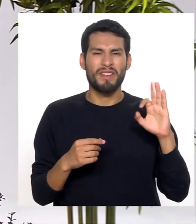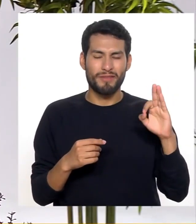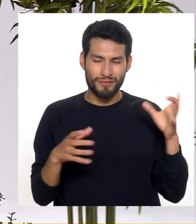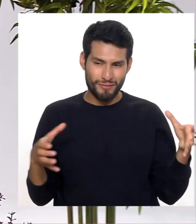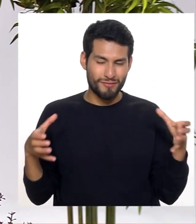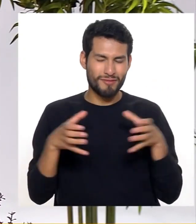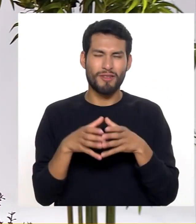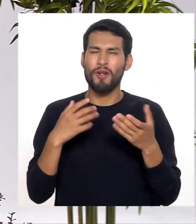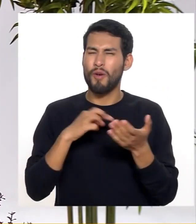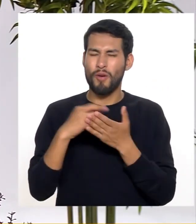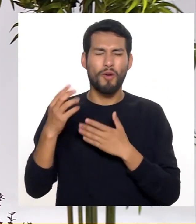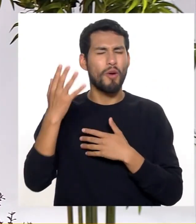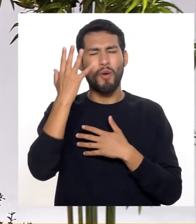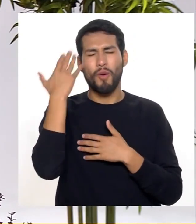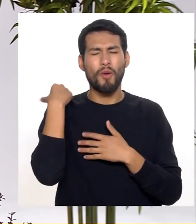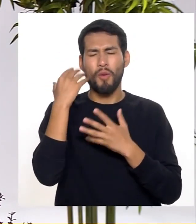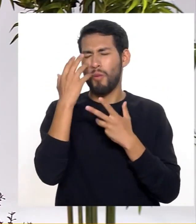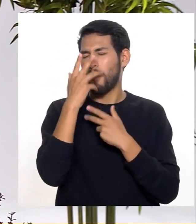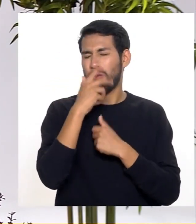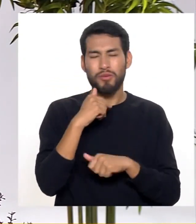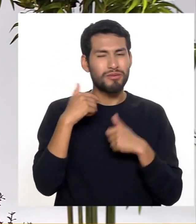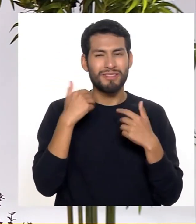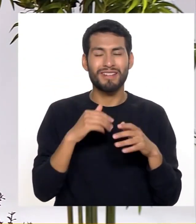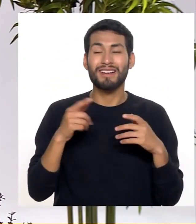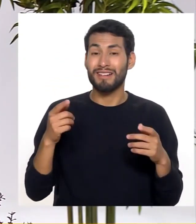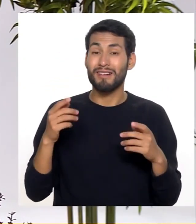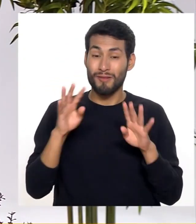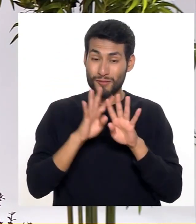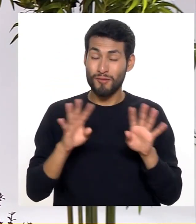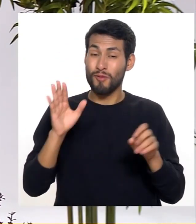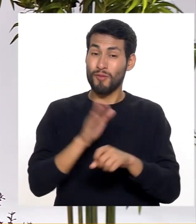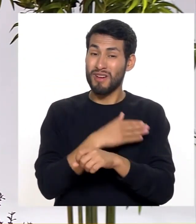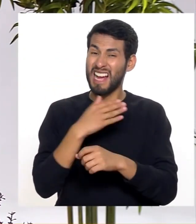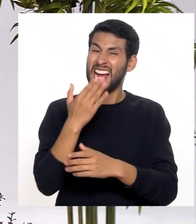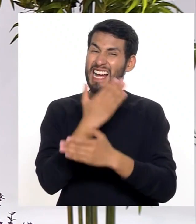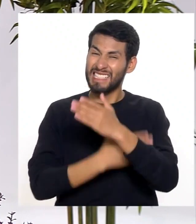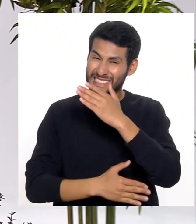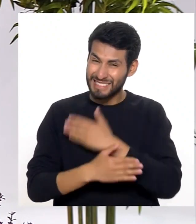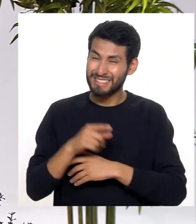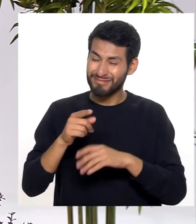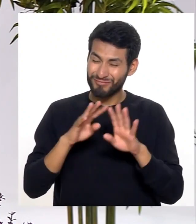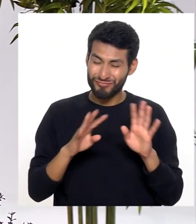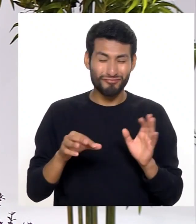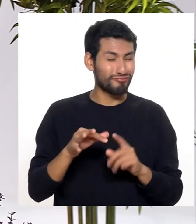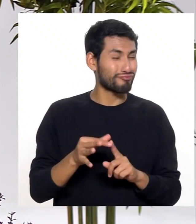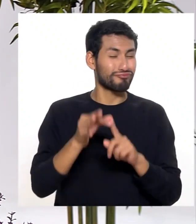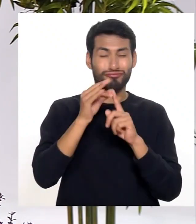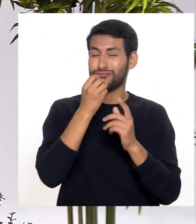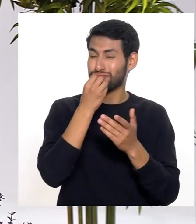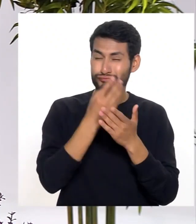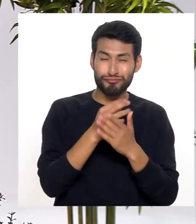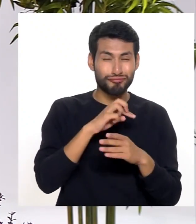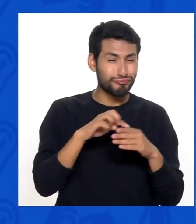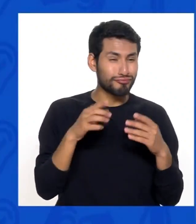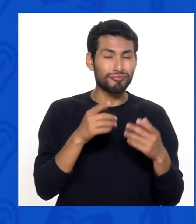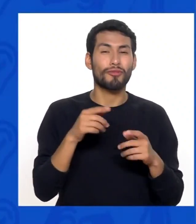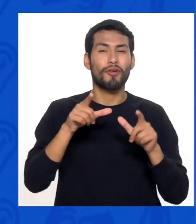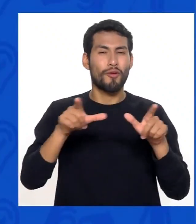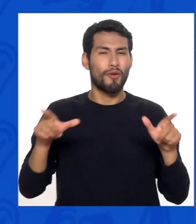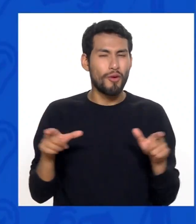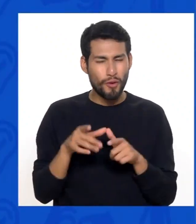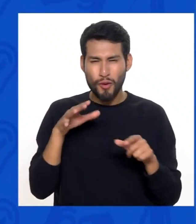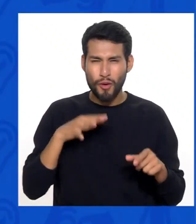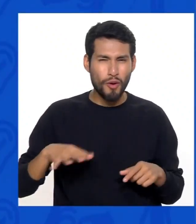evento hermoso, de verdad, porque los protagonistas eran músicos con discapacidad de alta performance, un